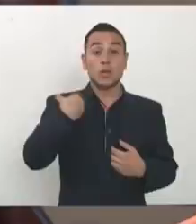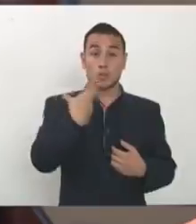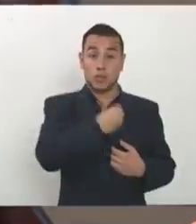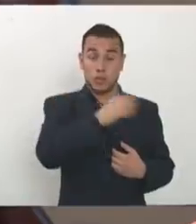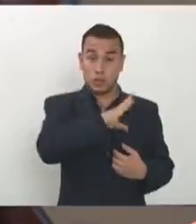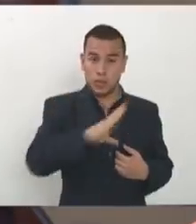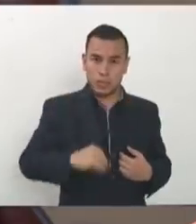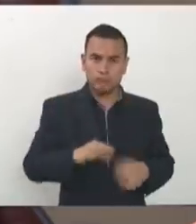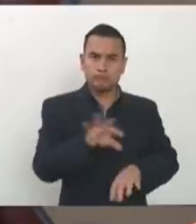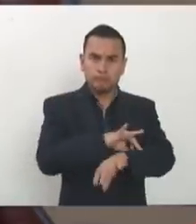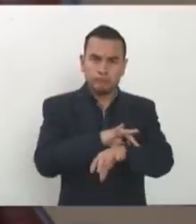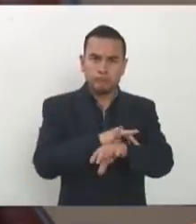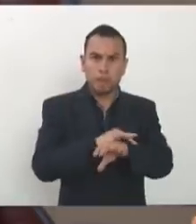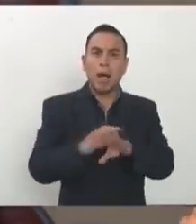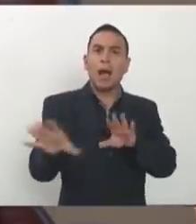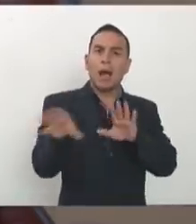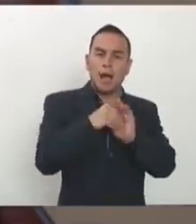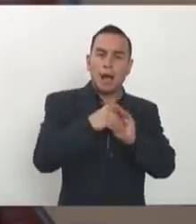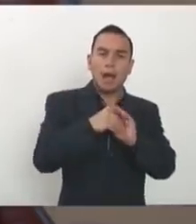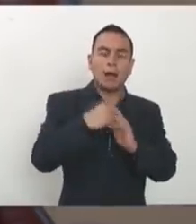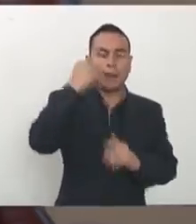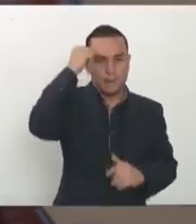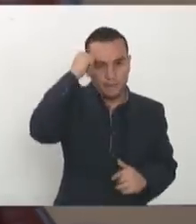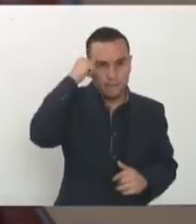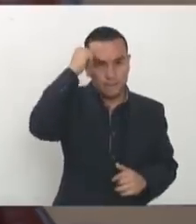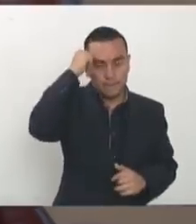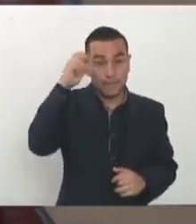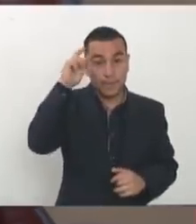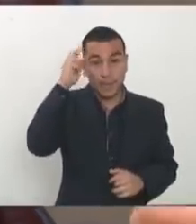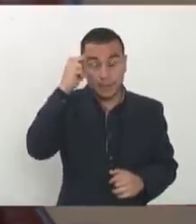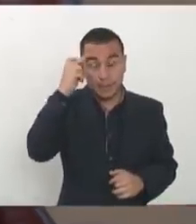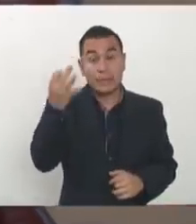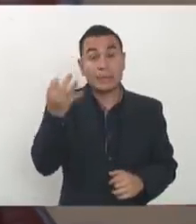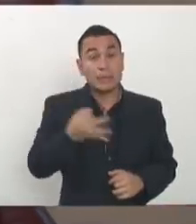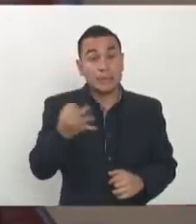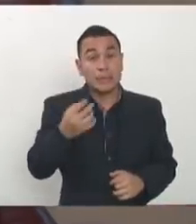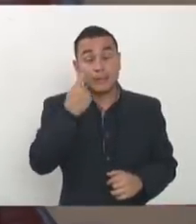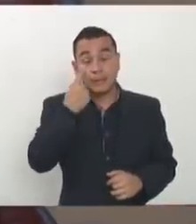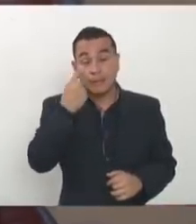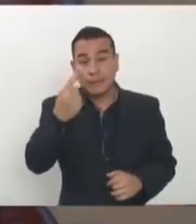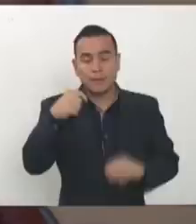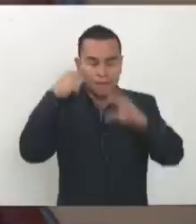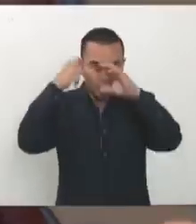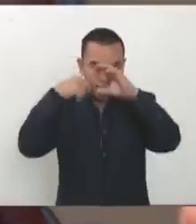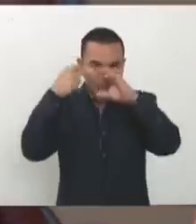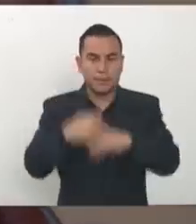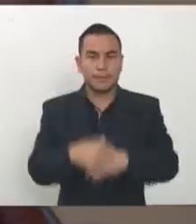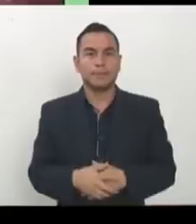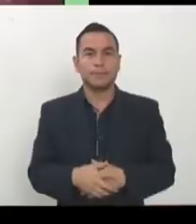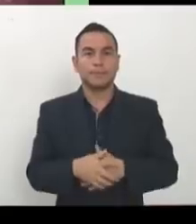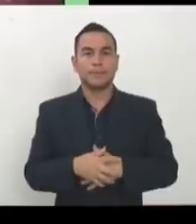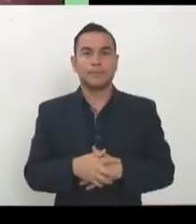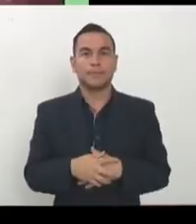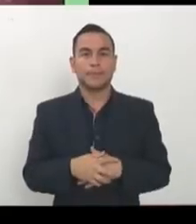salud que nos lleva 100 años luz y que además es universal y no están dando las cosas y por juego si no pueden ponerse vídeo